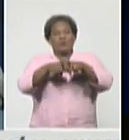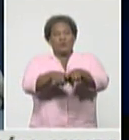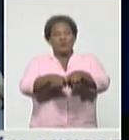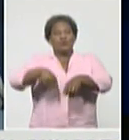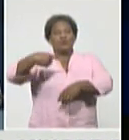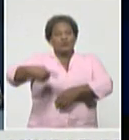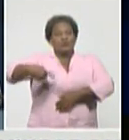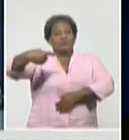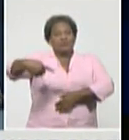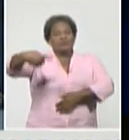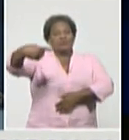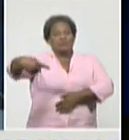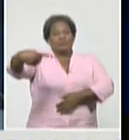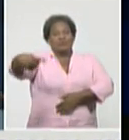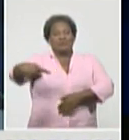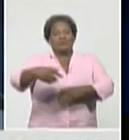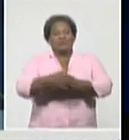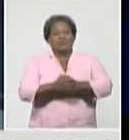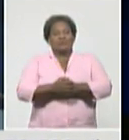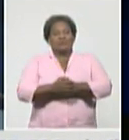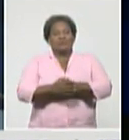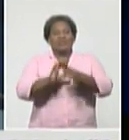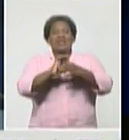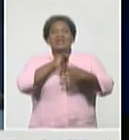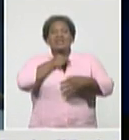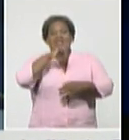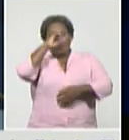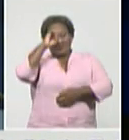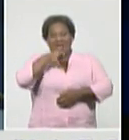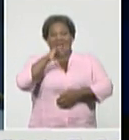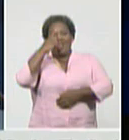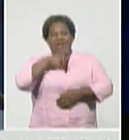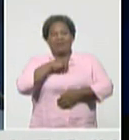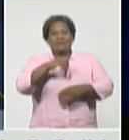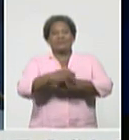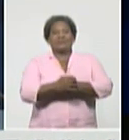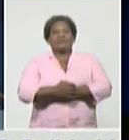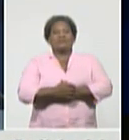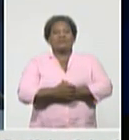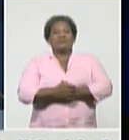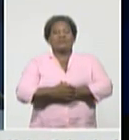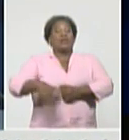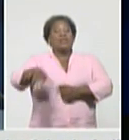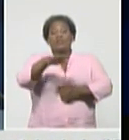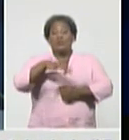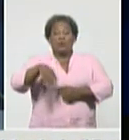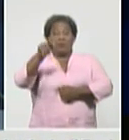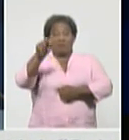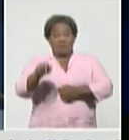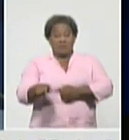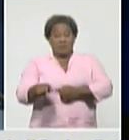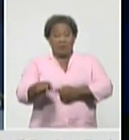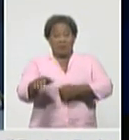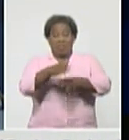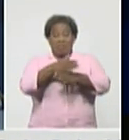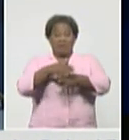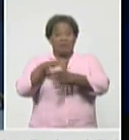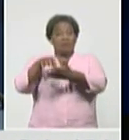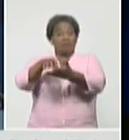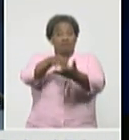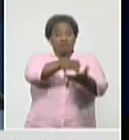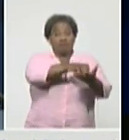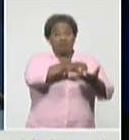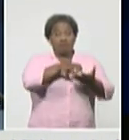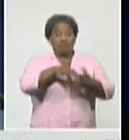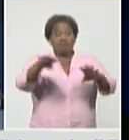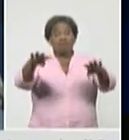aquí, a Gisela, que hoy está con nosotros, y a todas las personas que en diferentes lugares nos siguen